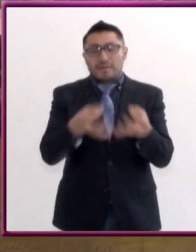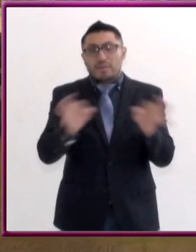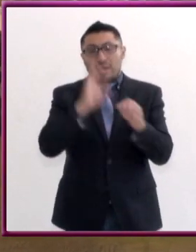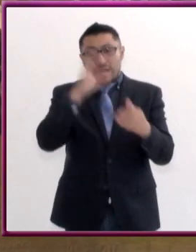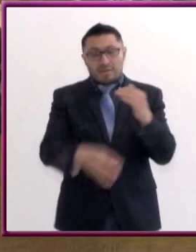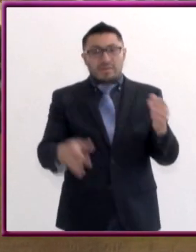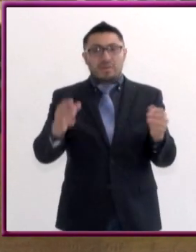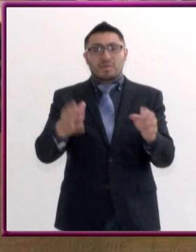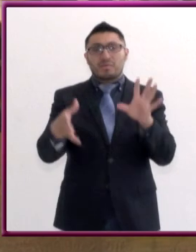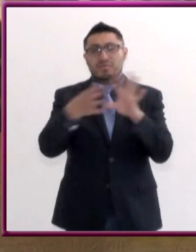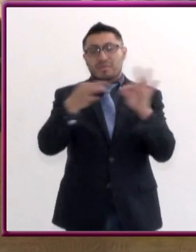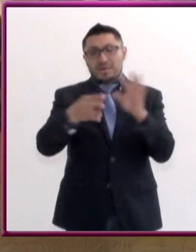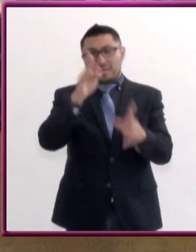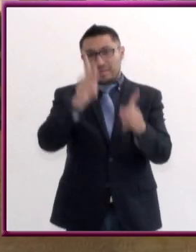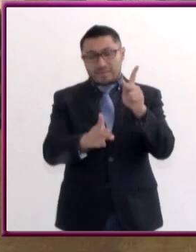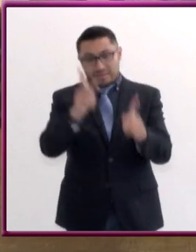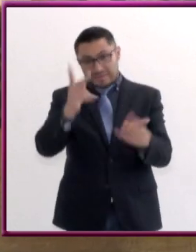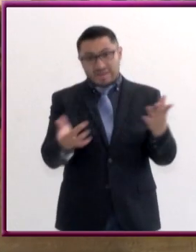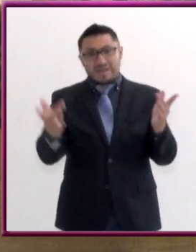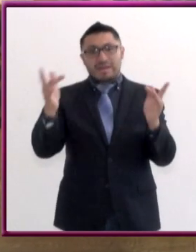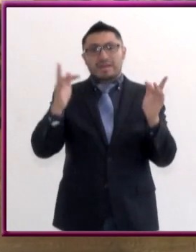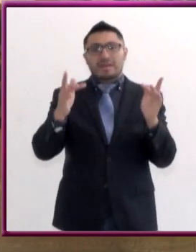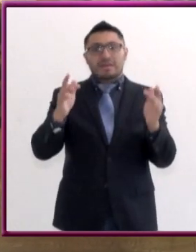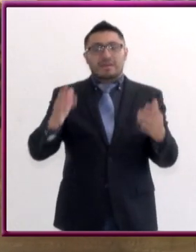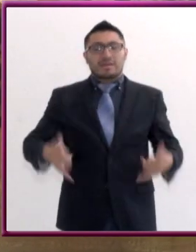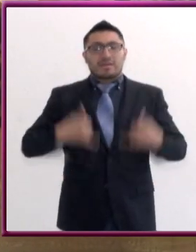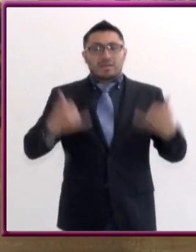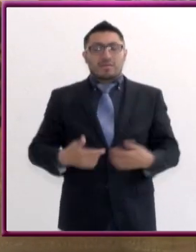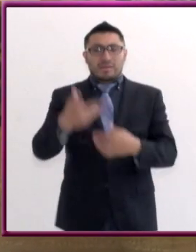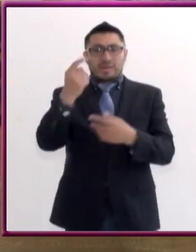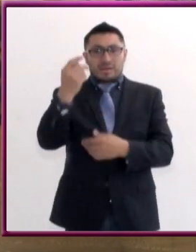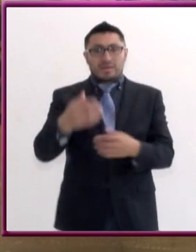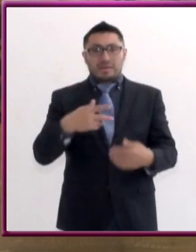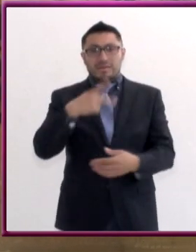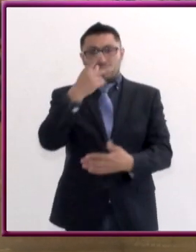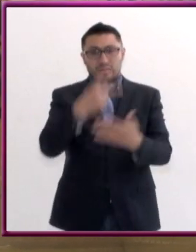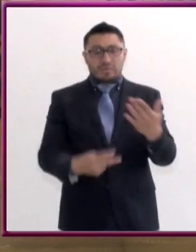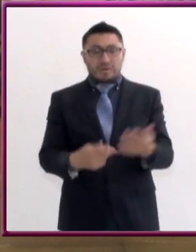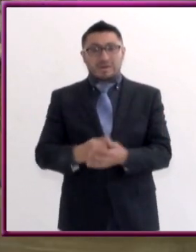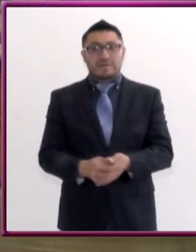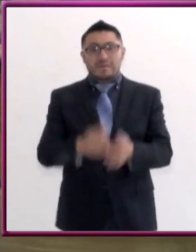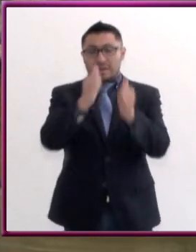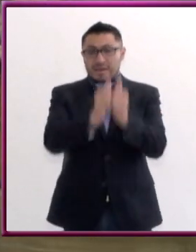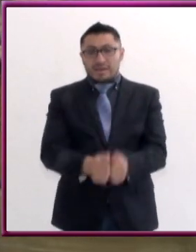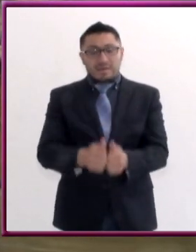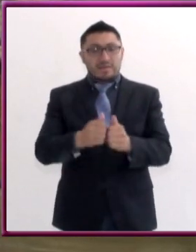en nuestras redes sociales. Participa con Jóvenes en TV y haz tuyo este programa.